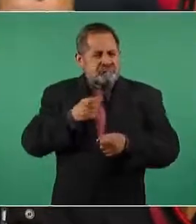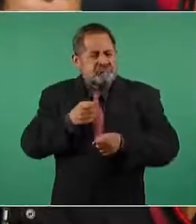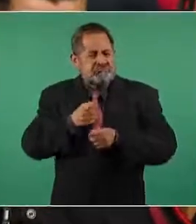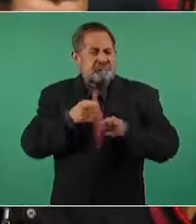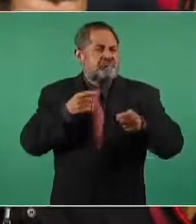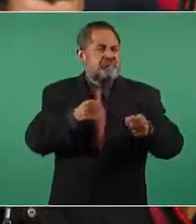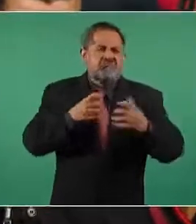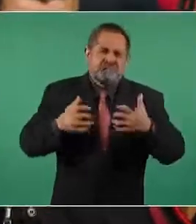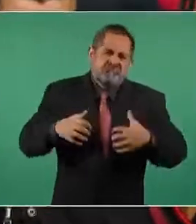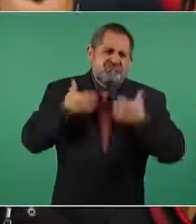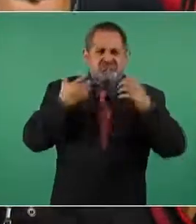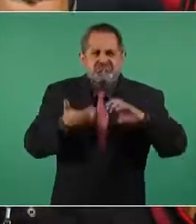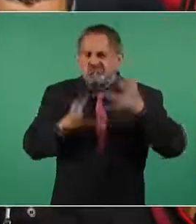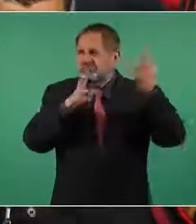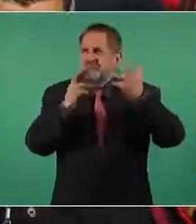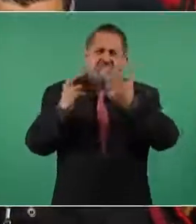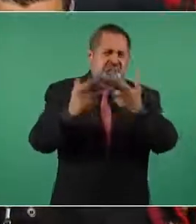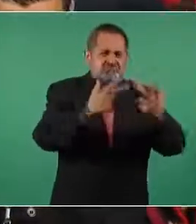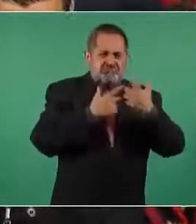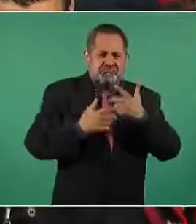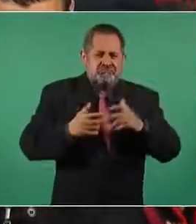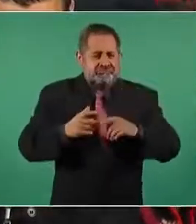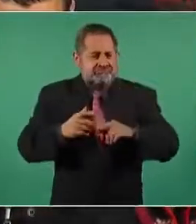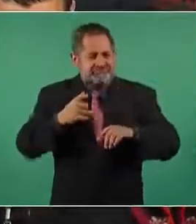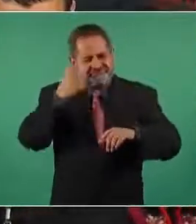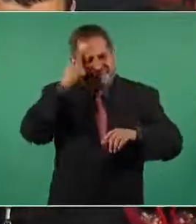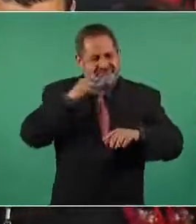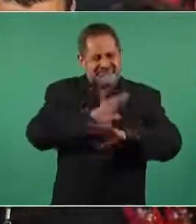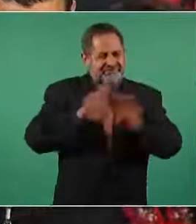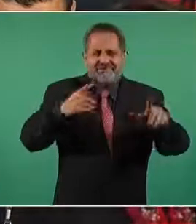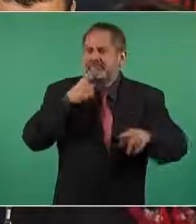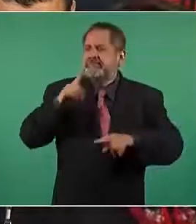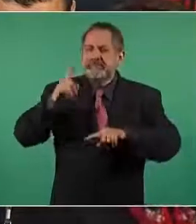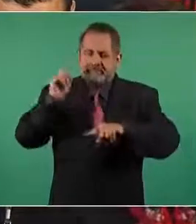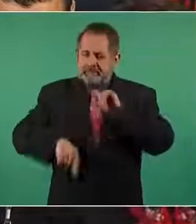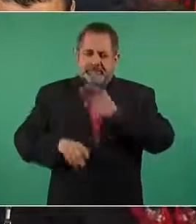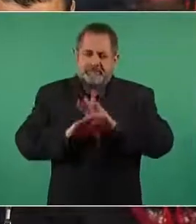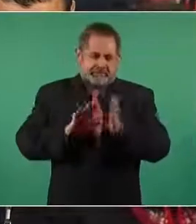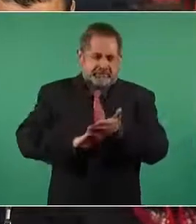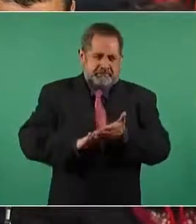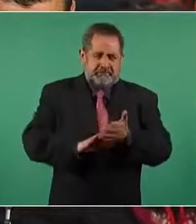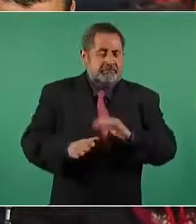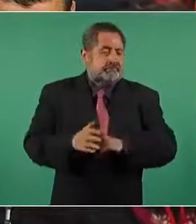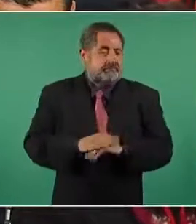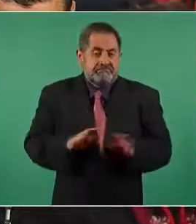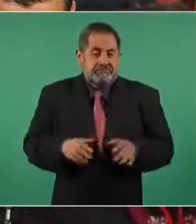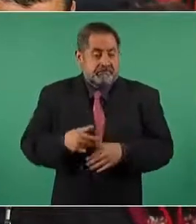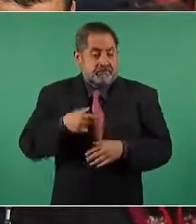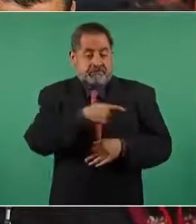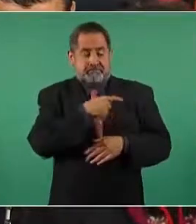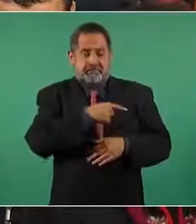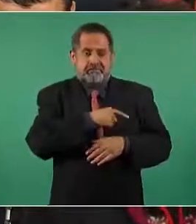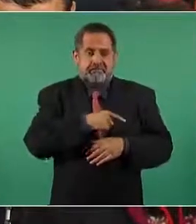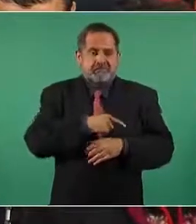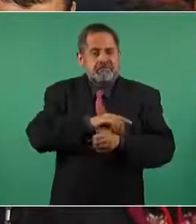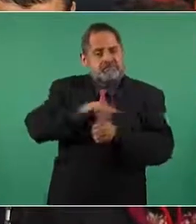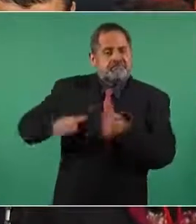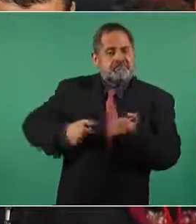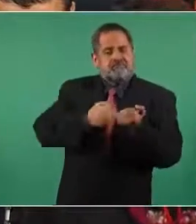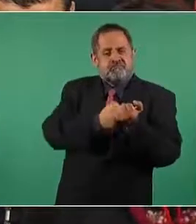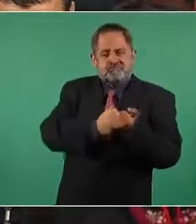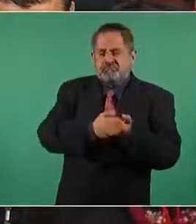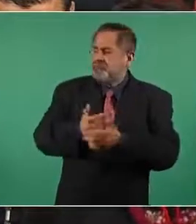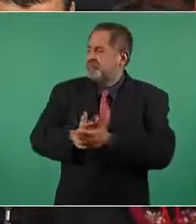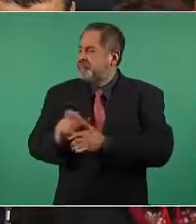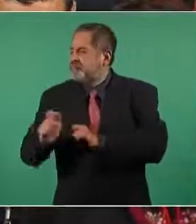para violentarla y asustarla para que quite todo este tipo de cosas. Y bueno, él está respaldado por las autoridades porque